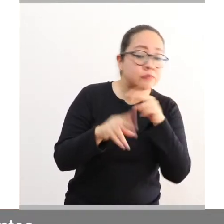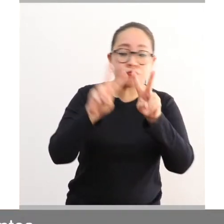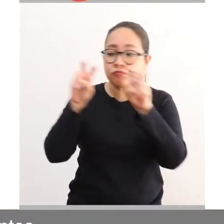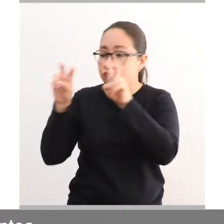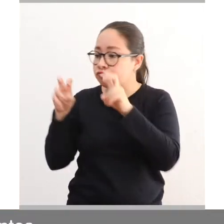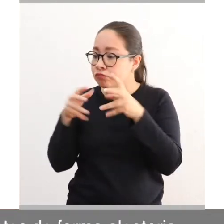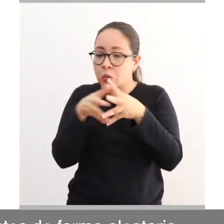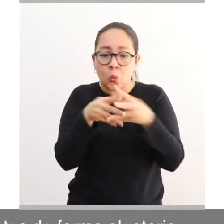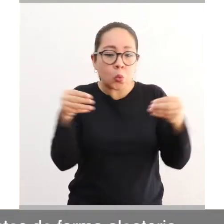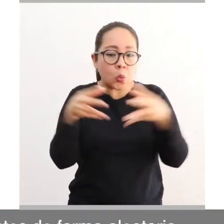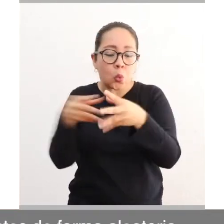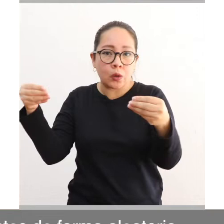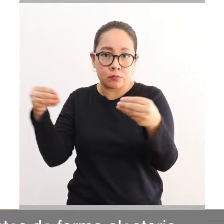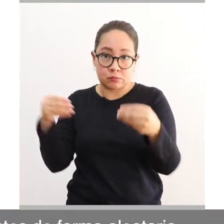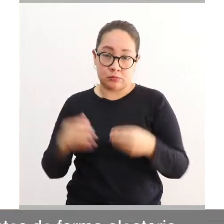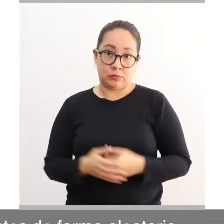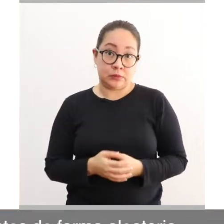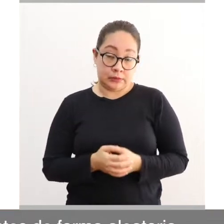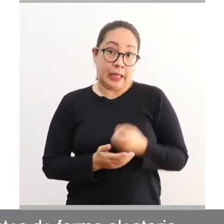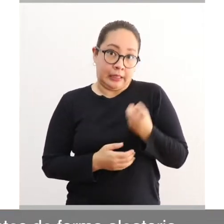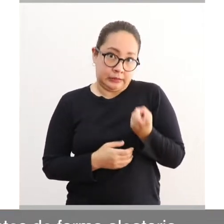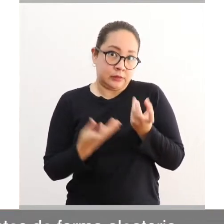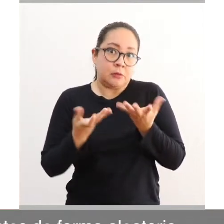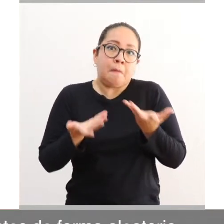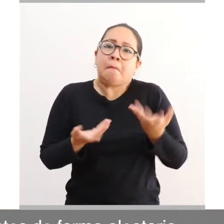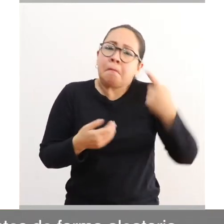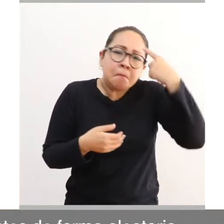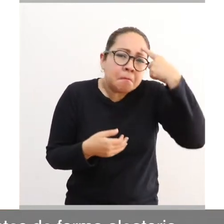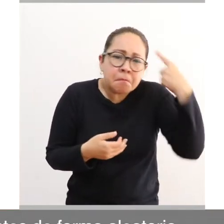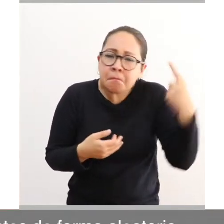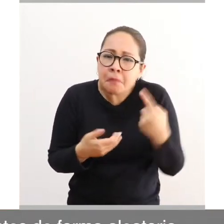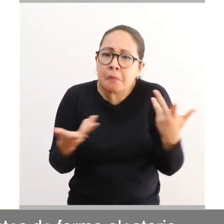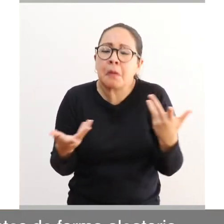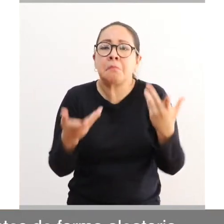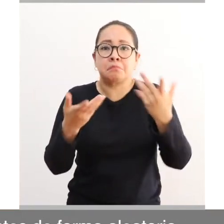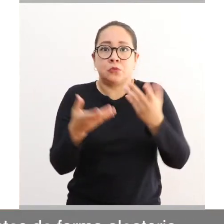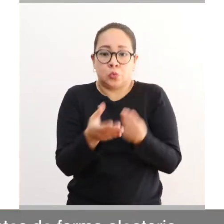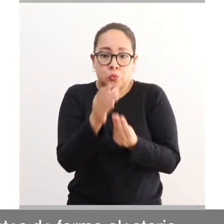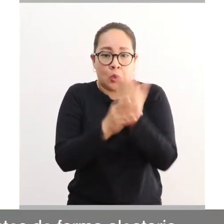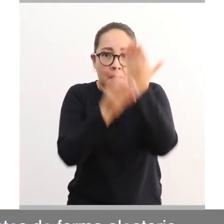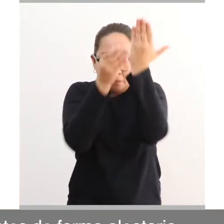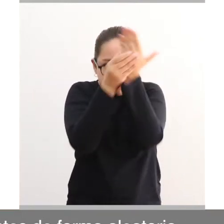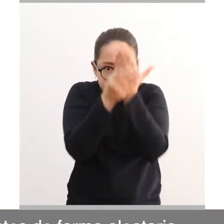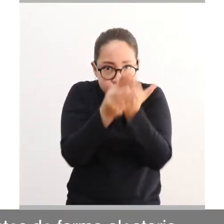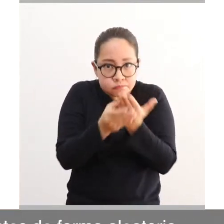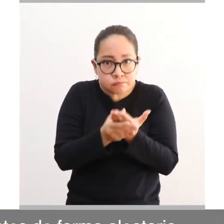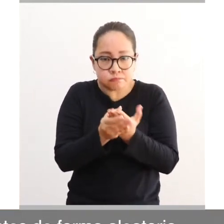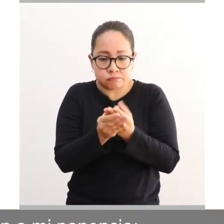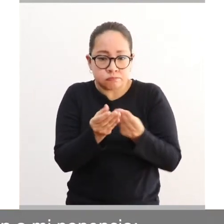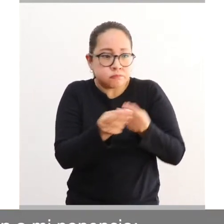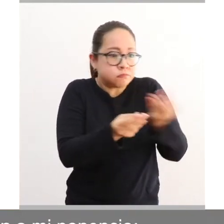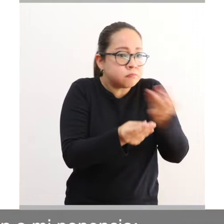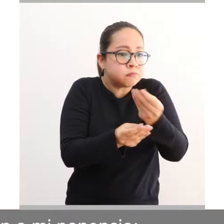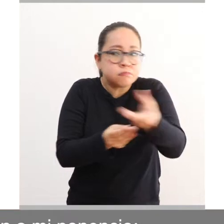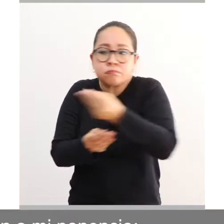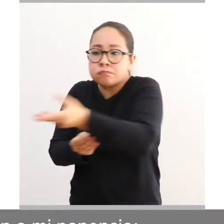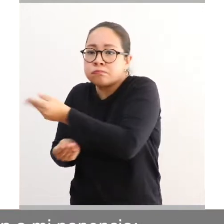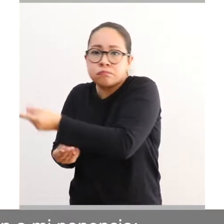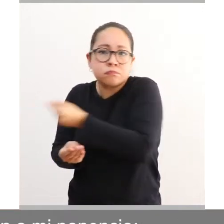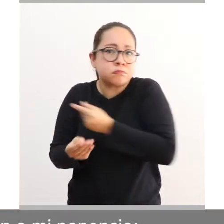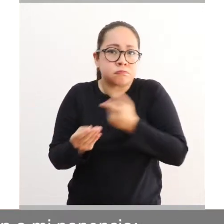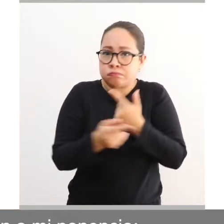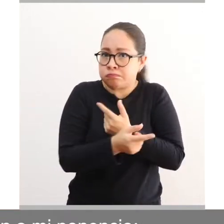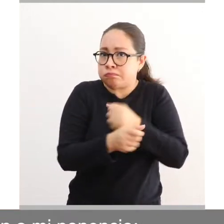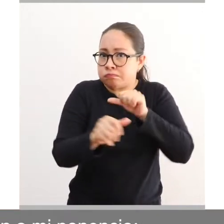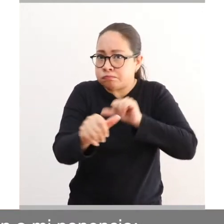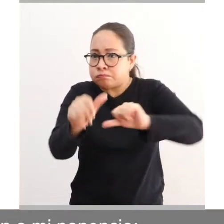los asuntos. Lo anterior implica turnar oportunamente los nuevos expedientes de forma aleatoria entre las